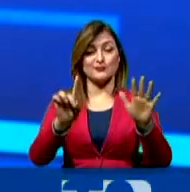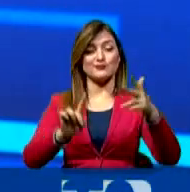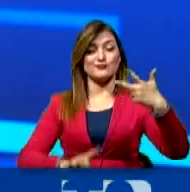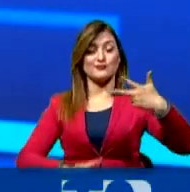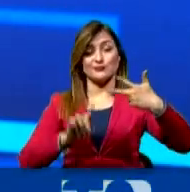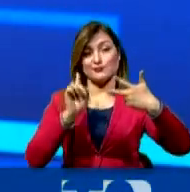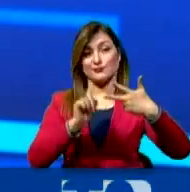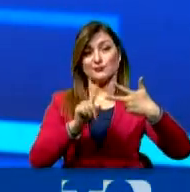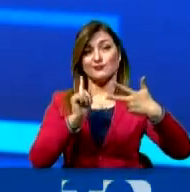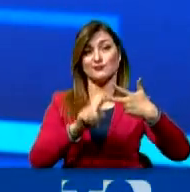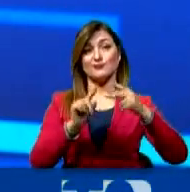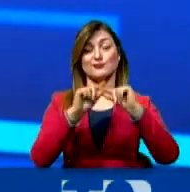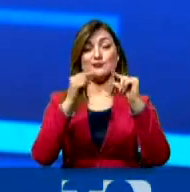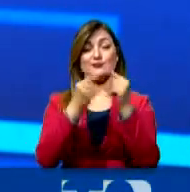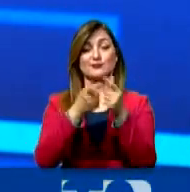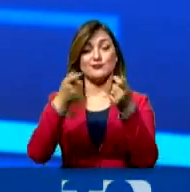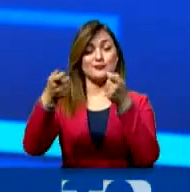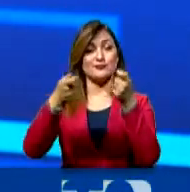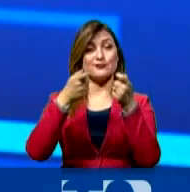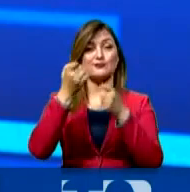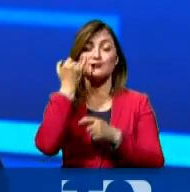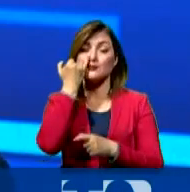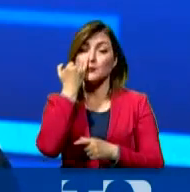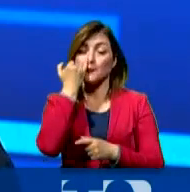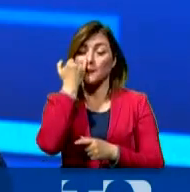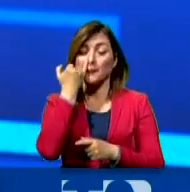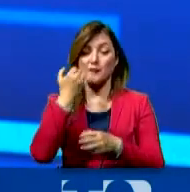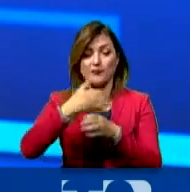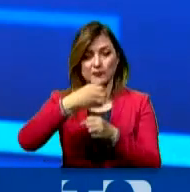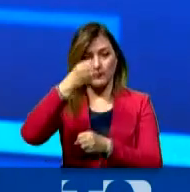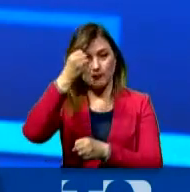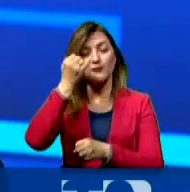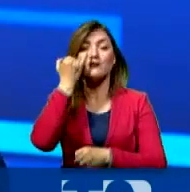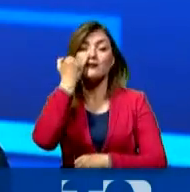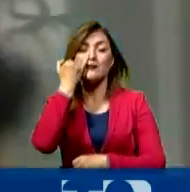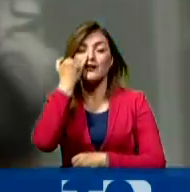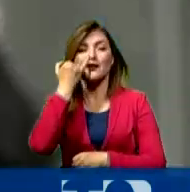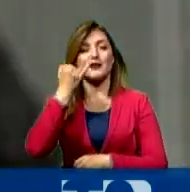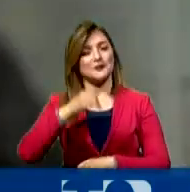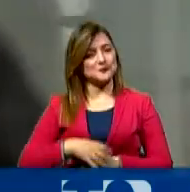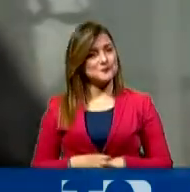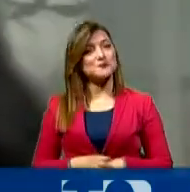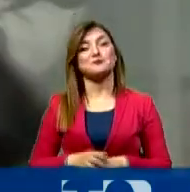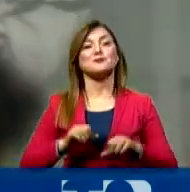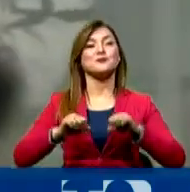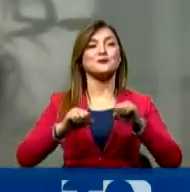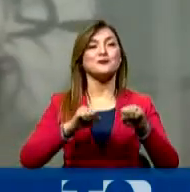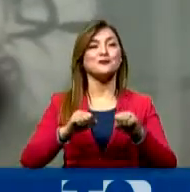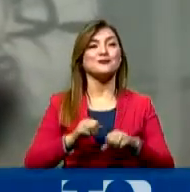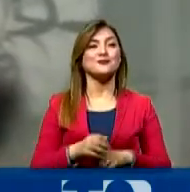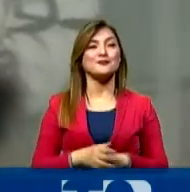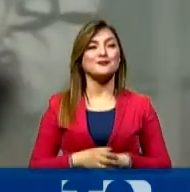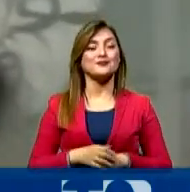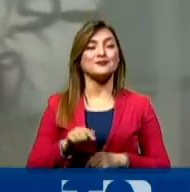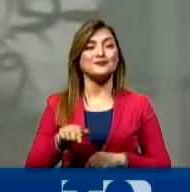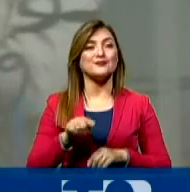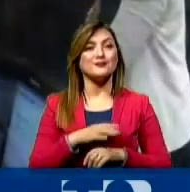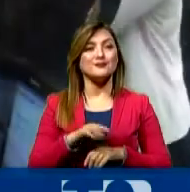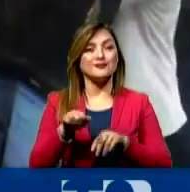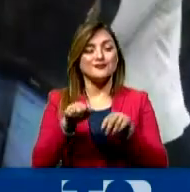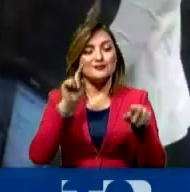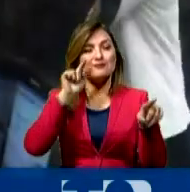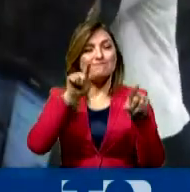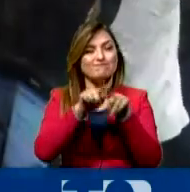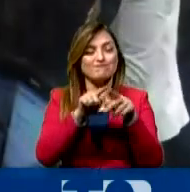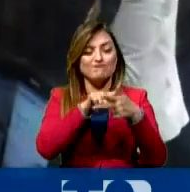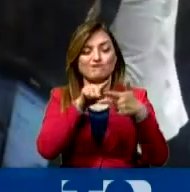finalmente un ala de la dirigencia de la CONAIE que gestionan en forma concertada y que en última